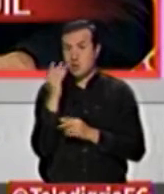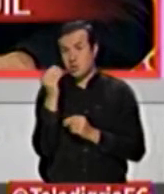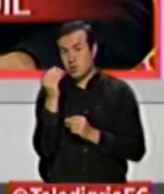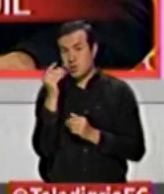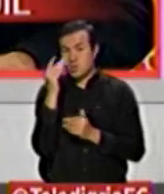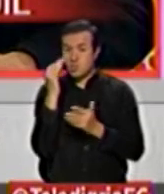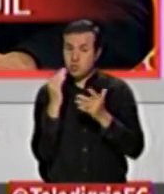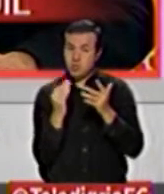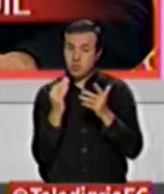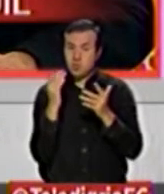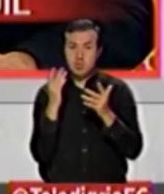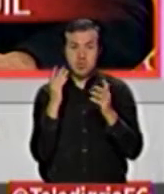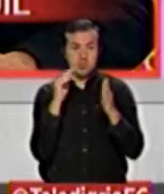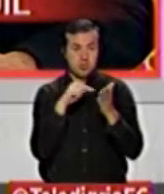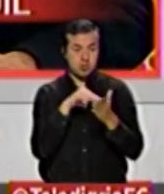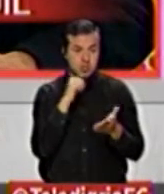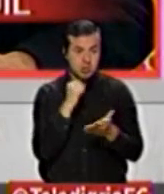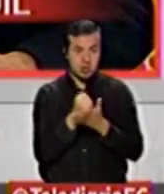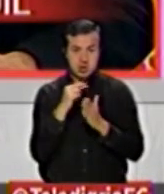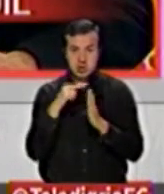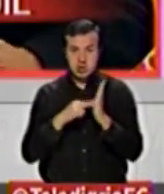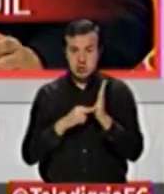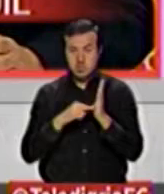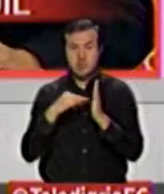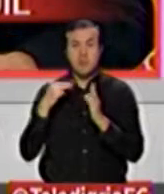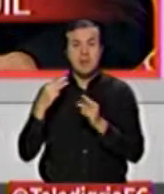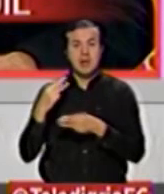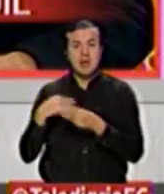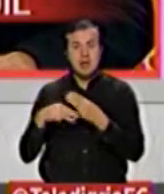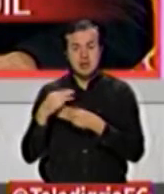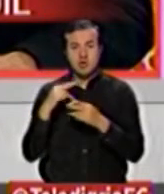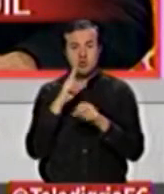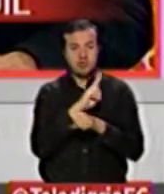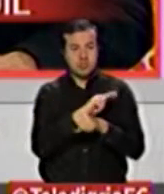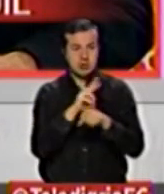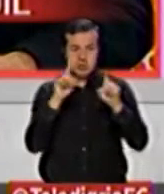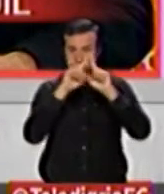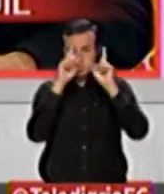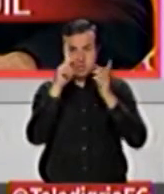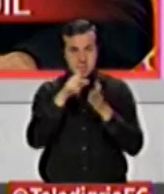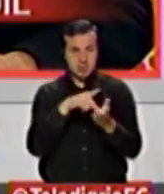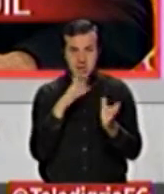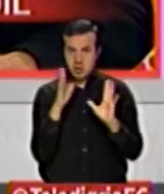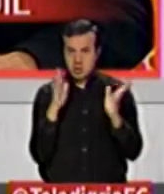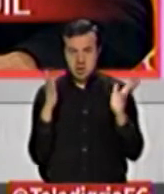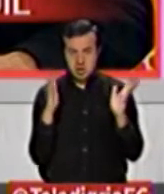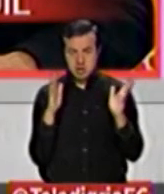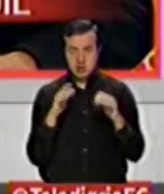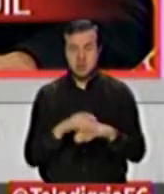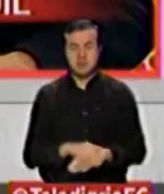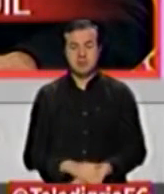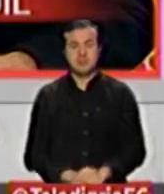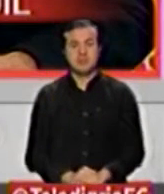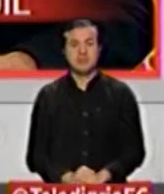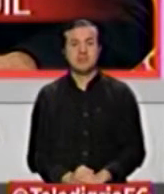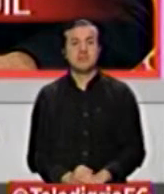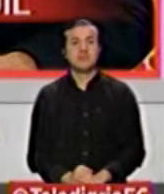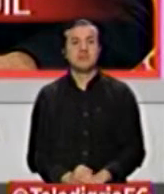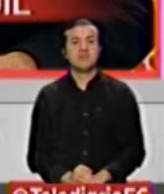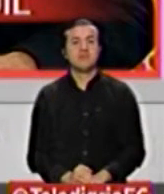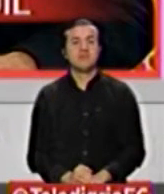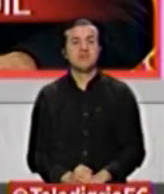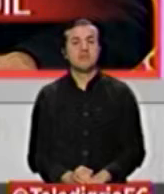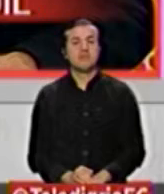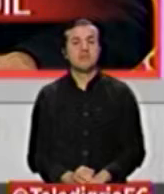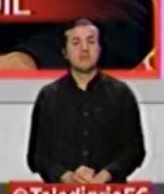que cobran notarías y registros mercantiles. La superintendencia de compañías no cobra un solo centavo por el trámite. Luego, para